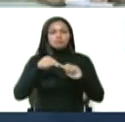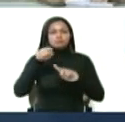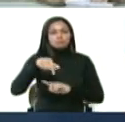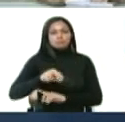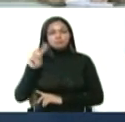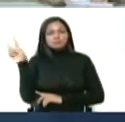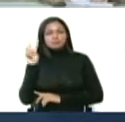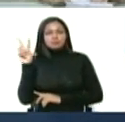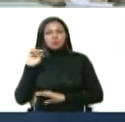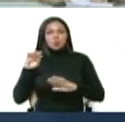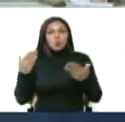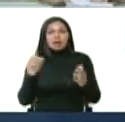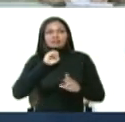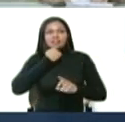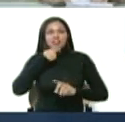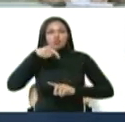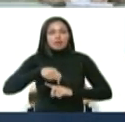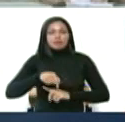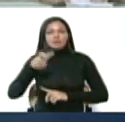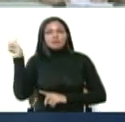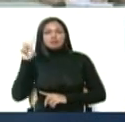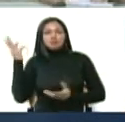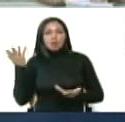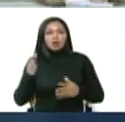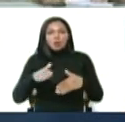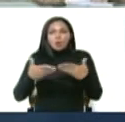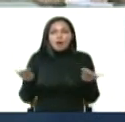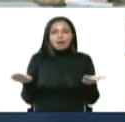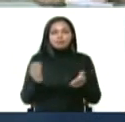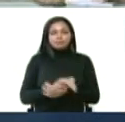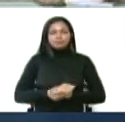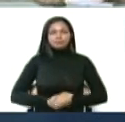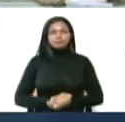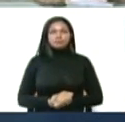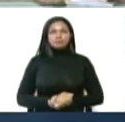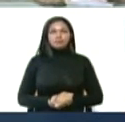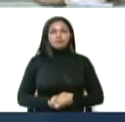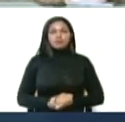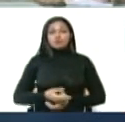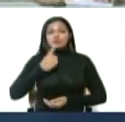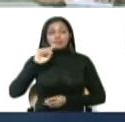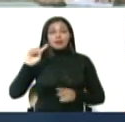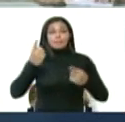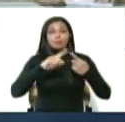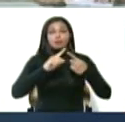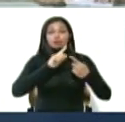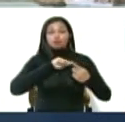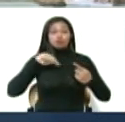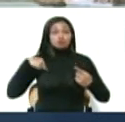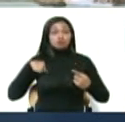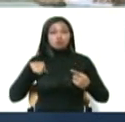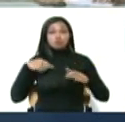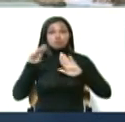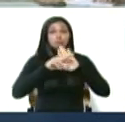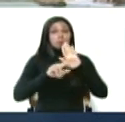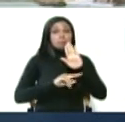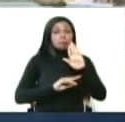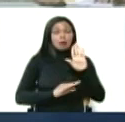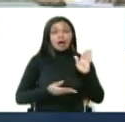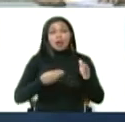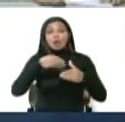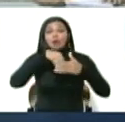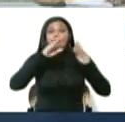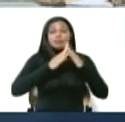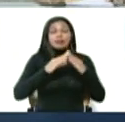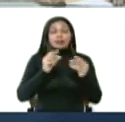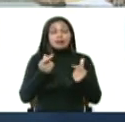Venezuela, cuál es el secreto de Venezuela. Y yo le dije, en primer lugar, que tomamos las medidas a tiempo, la cuarentena,